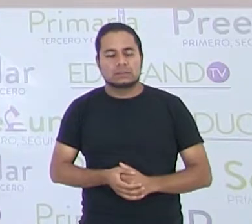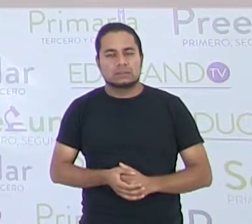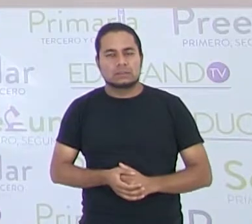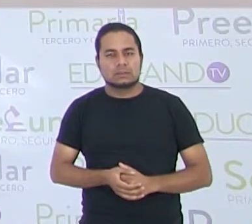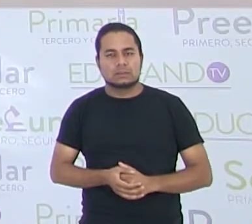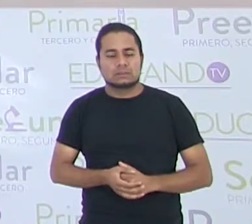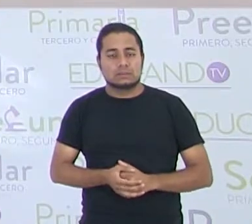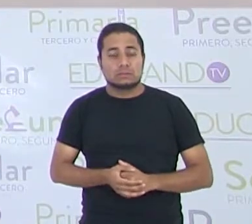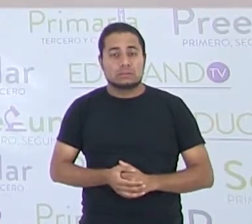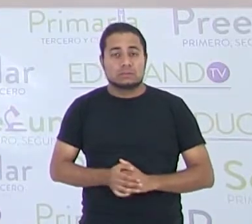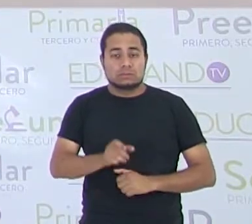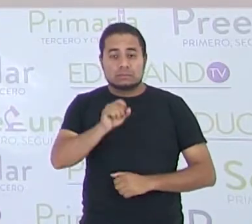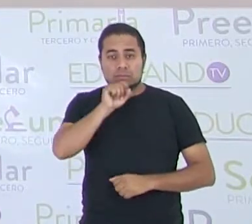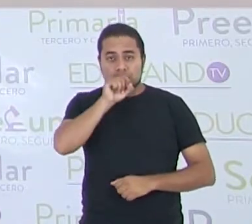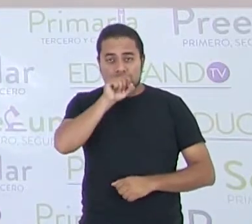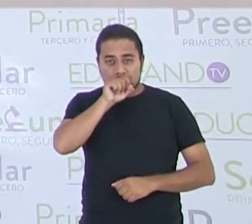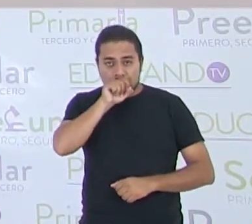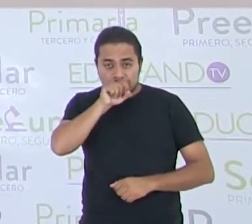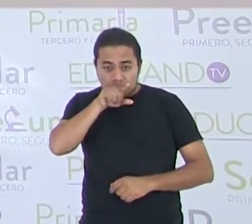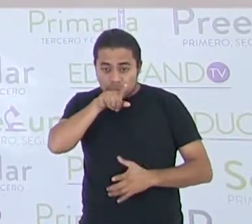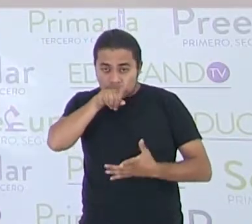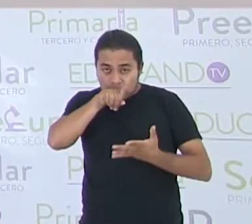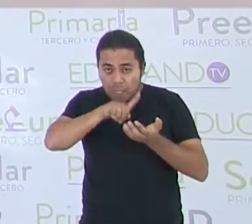y niños